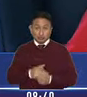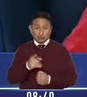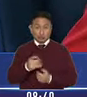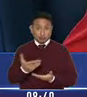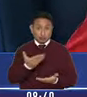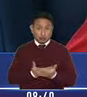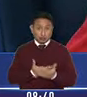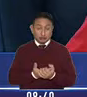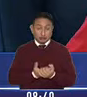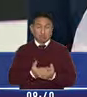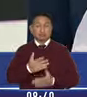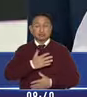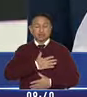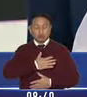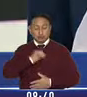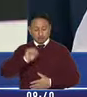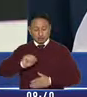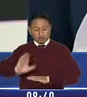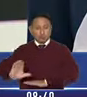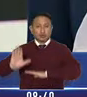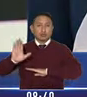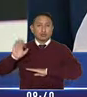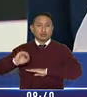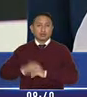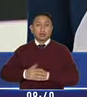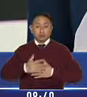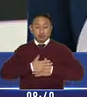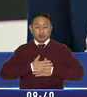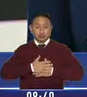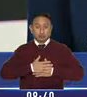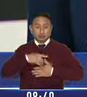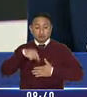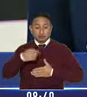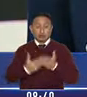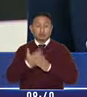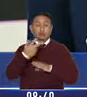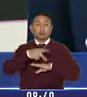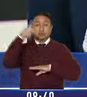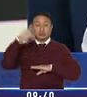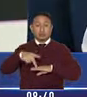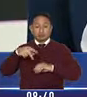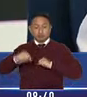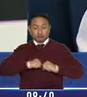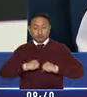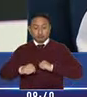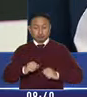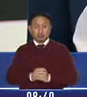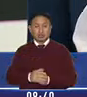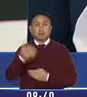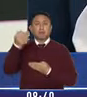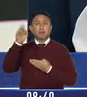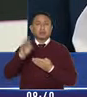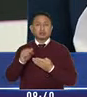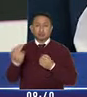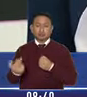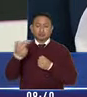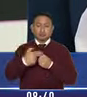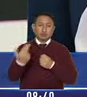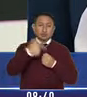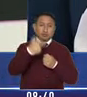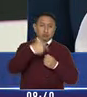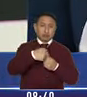planteamientos. Eso es mi compromiso. Eso es un compromiso como Guillermo Churuchumbi en la nueva Pichincha. trabajaremos con presupuestos participativos